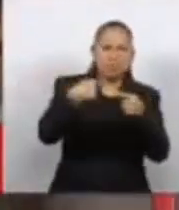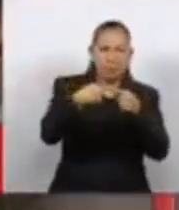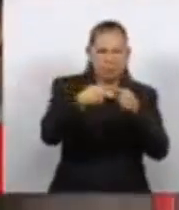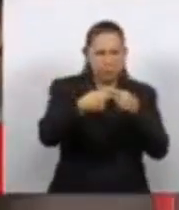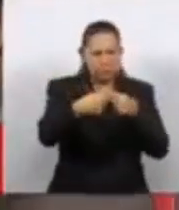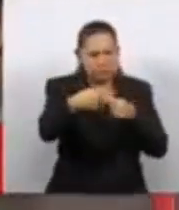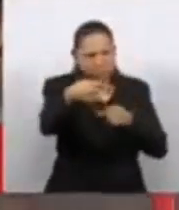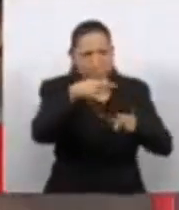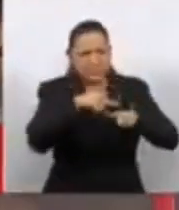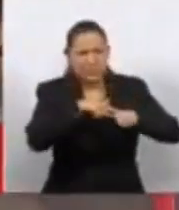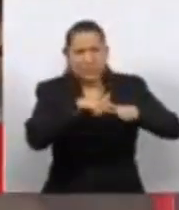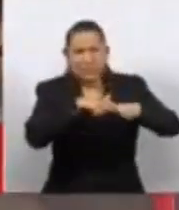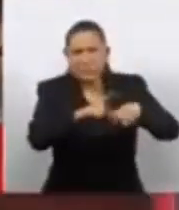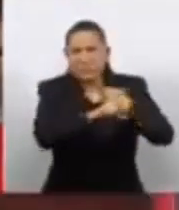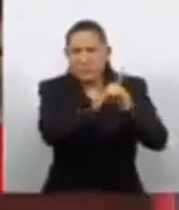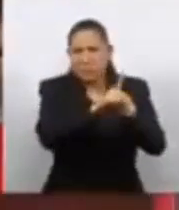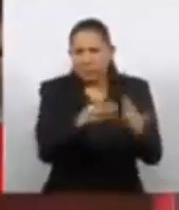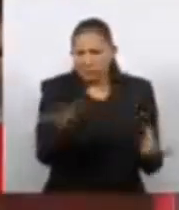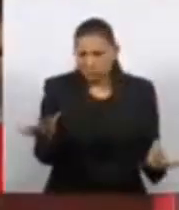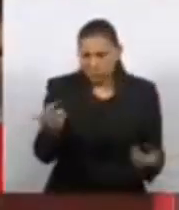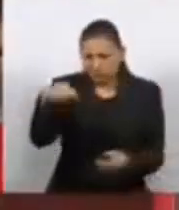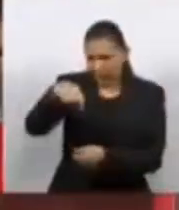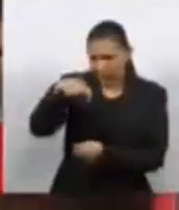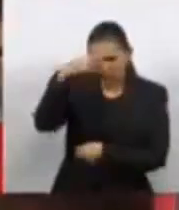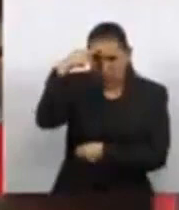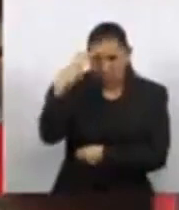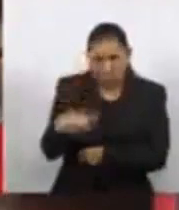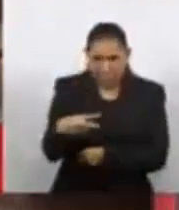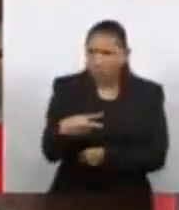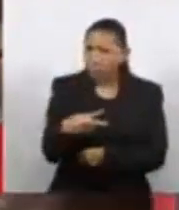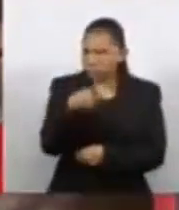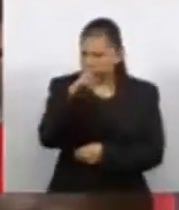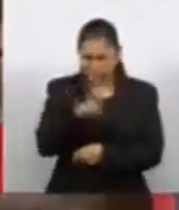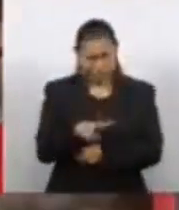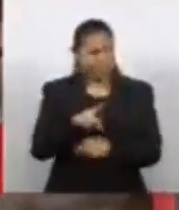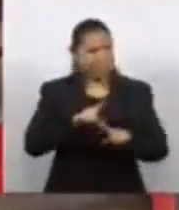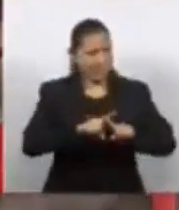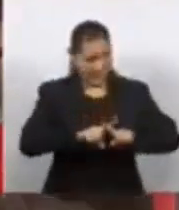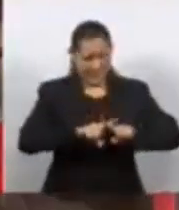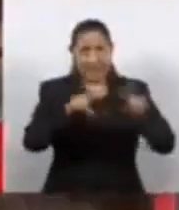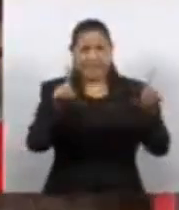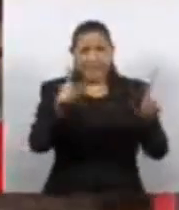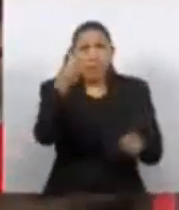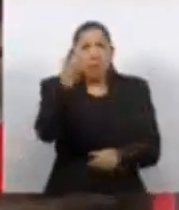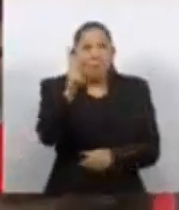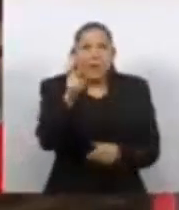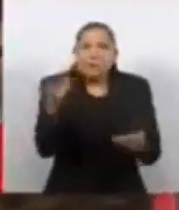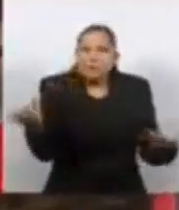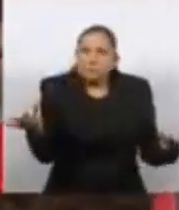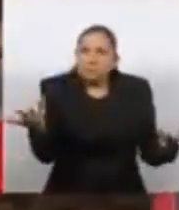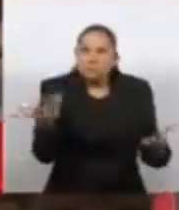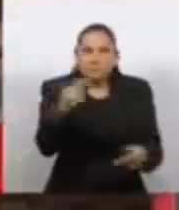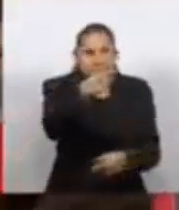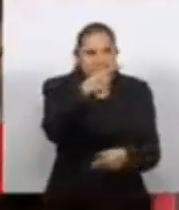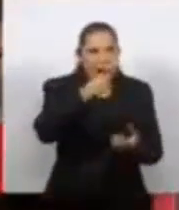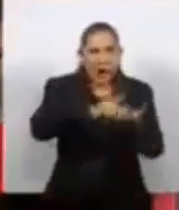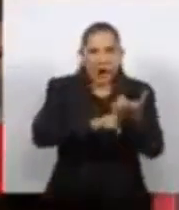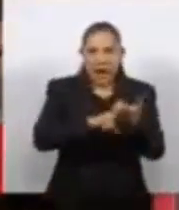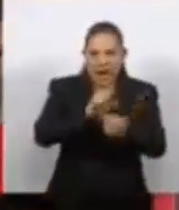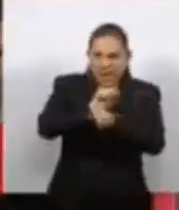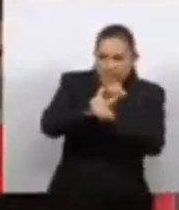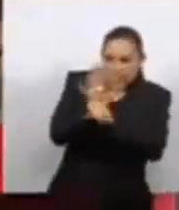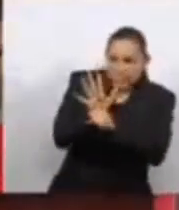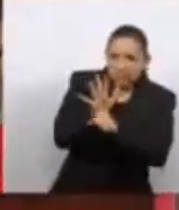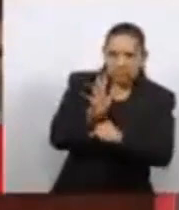la tragedia más grande que podría ocurrir es que justamente no lo entendamos, es que justamente no lo